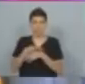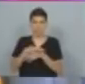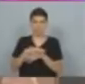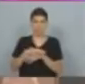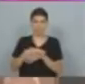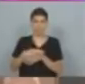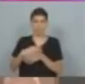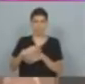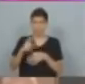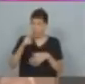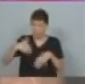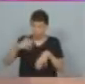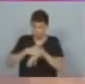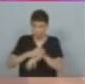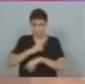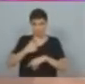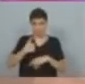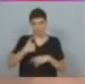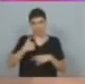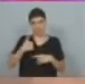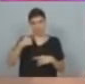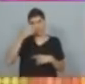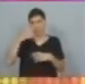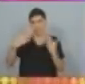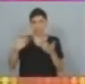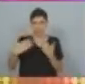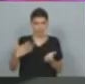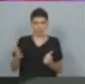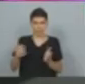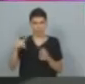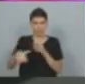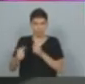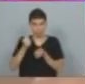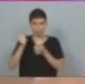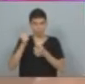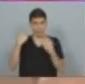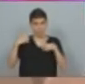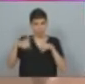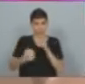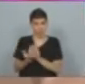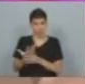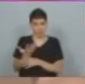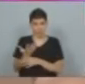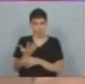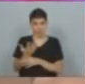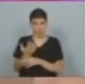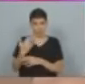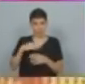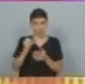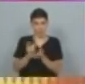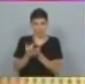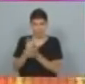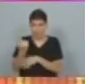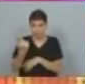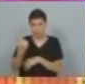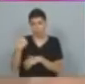Quedar horrible, se los quiero decir, mañana lo hablamos. ¿Esto es lo que ensayaron horrible esta mañana? No. Fue un desastre. ¿Qué? ¿Tengo que eliminar a uno? ¿Yo tengo que eliminar